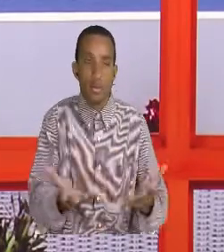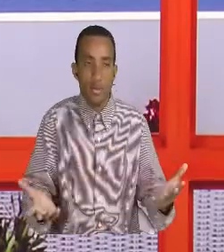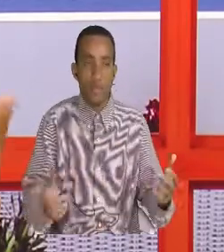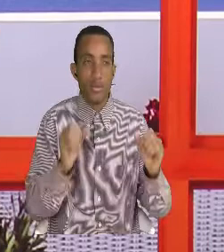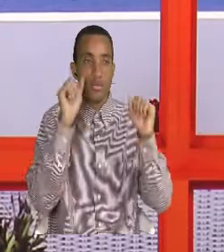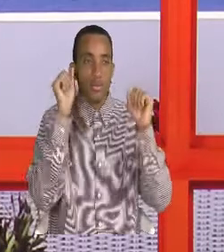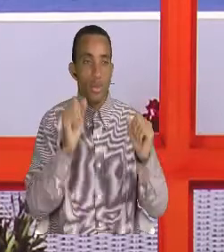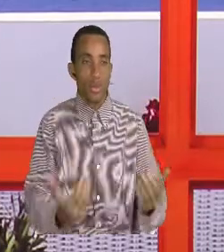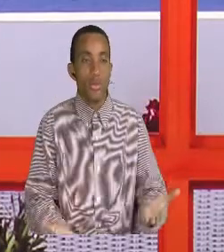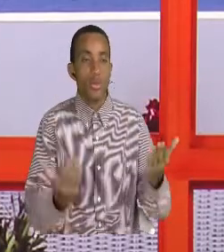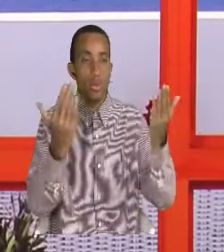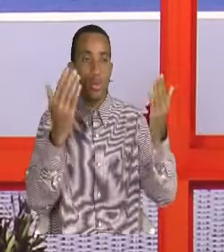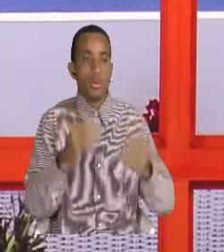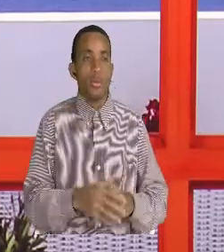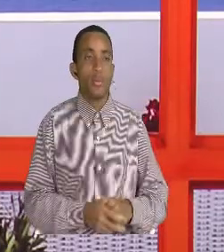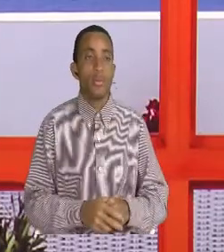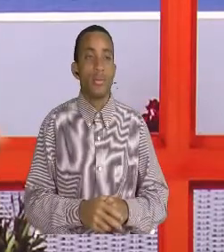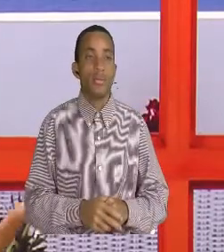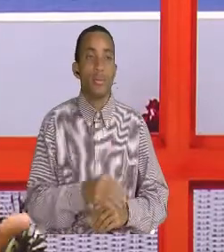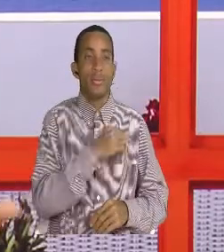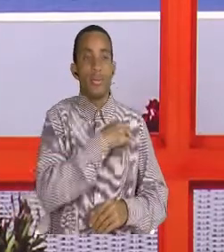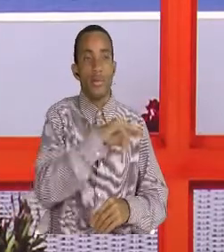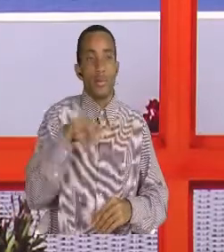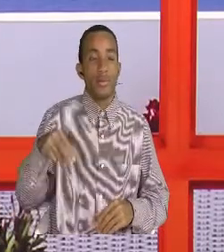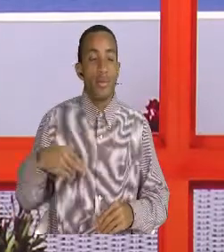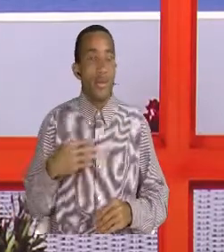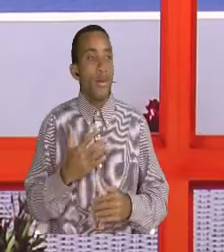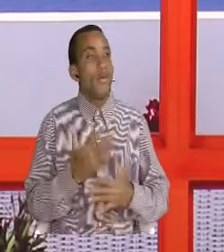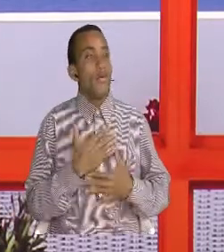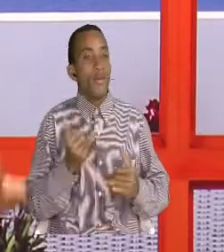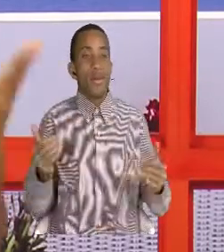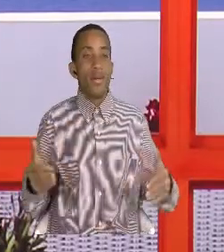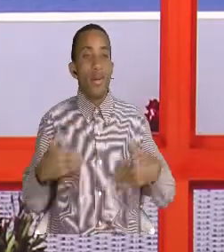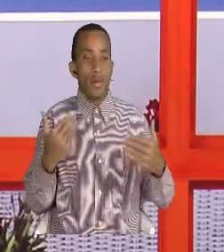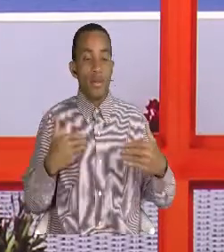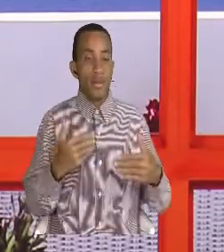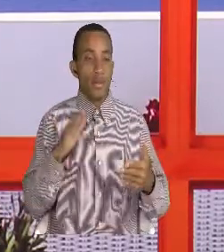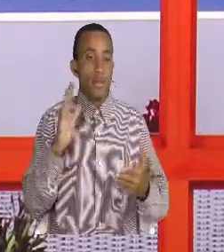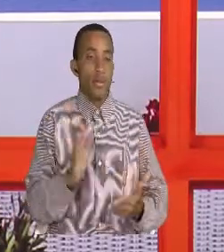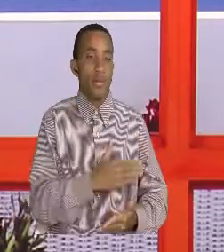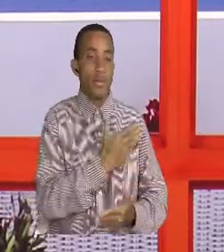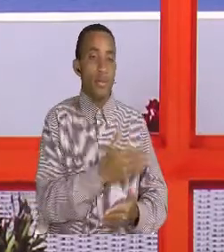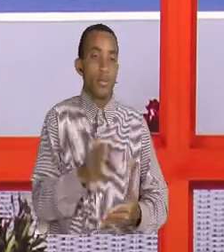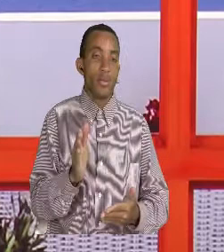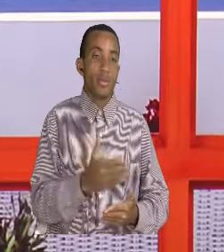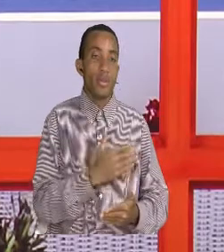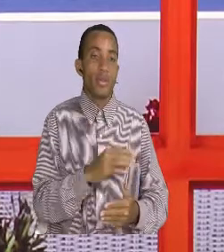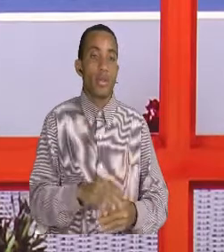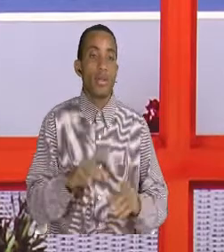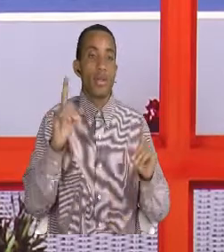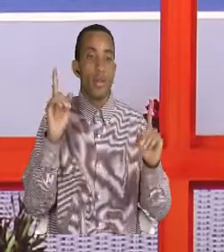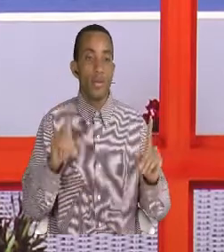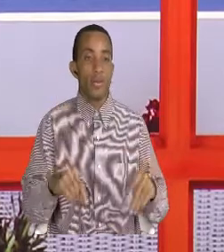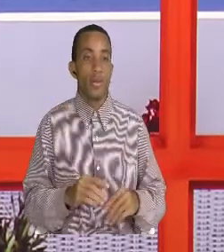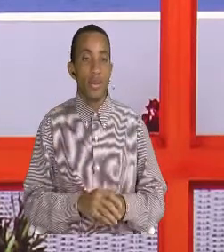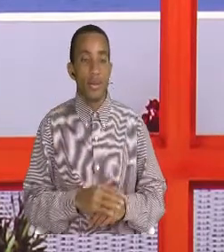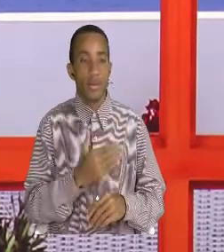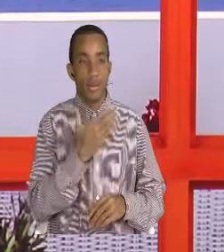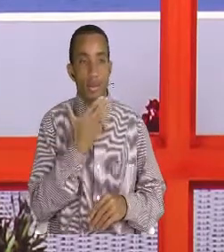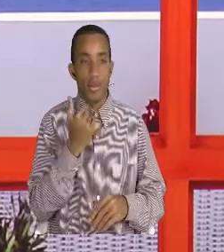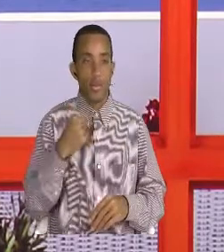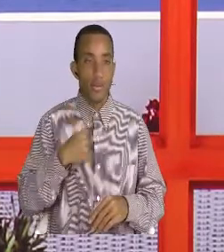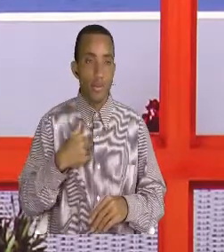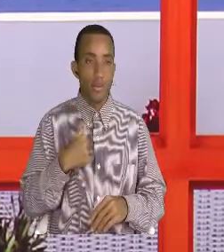pueden servir y esto nos dispone también a nosotros a estar alegres, porque la música nos conecta, nos lleva a sentirnos mejor con nosotros